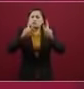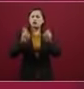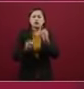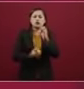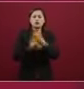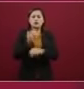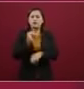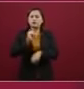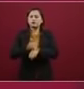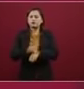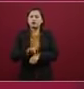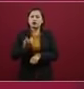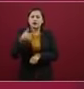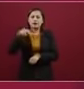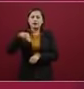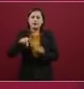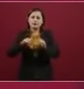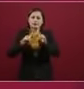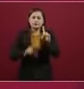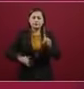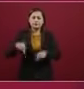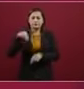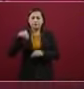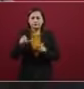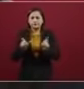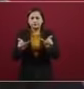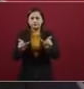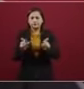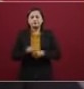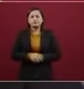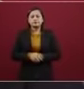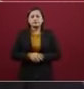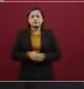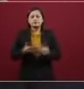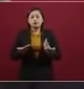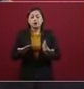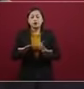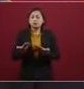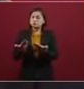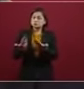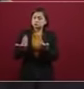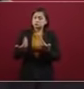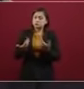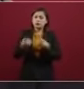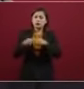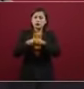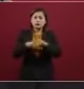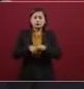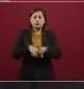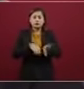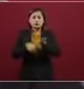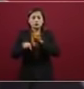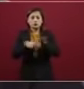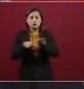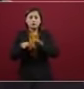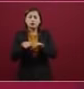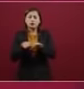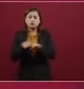Aspiramos en este grupo de trabajo a construir los consensos que